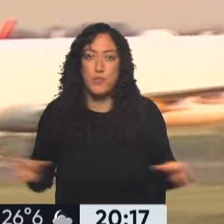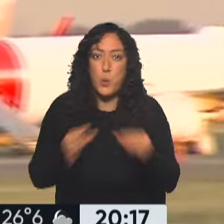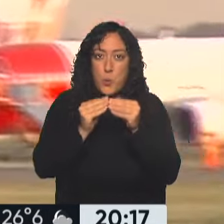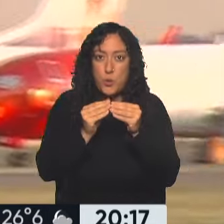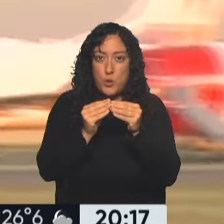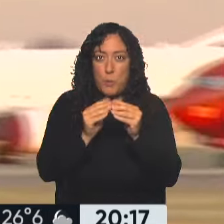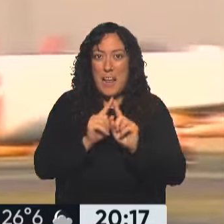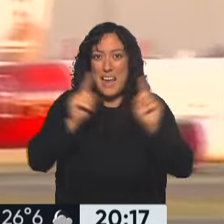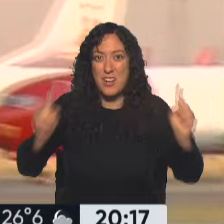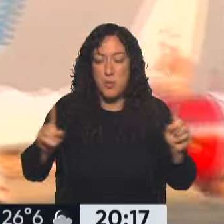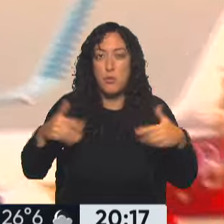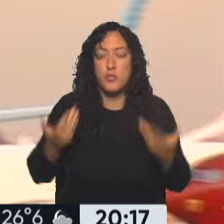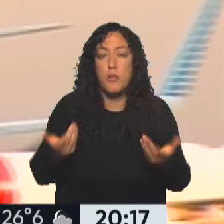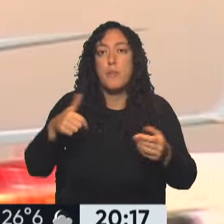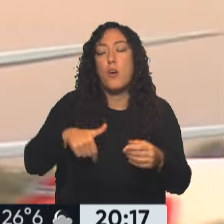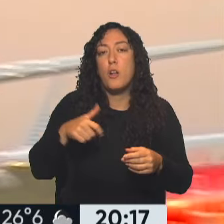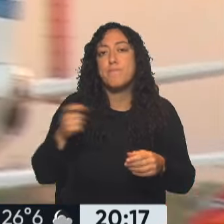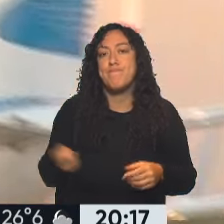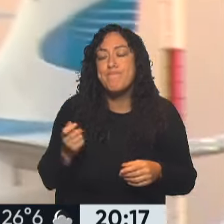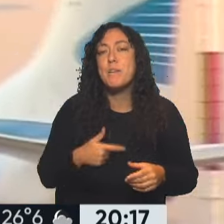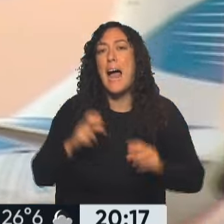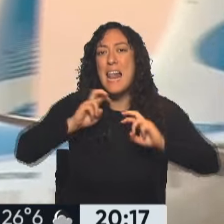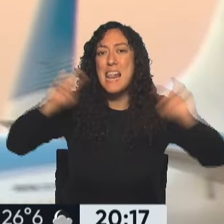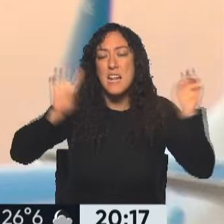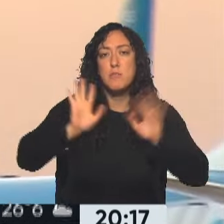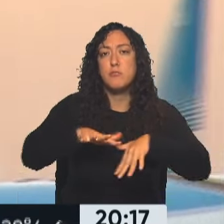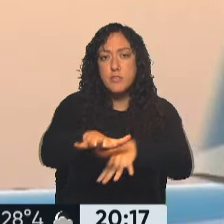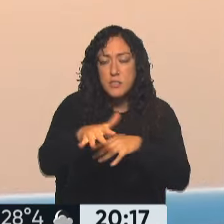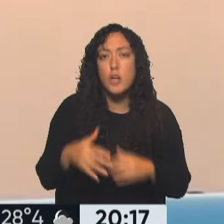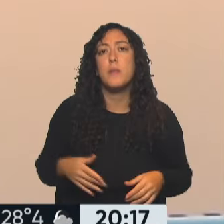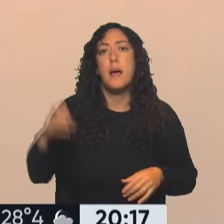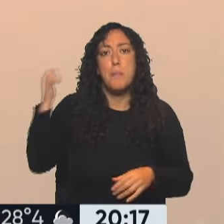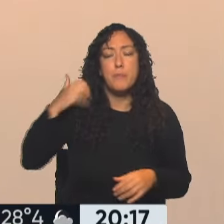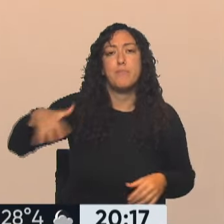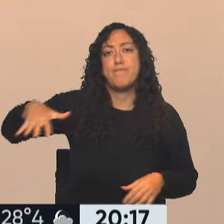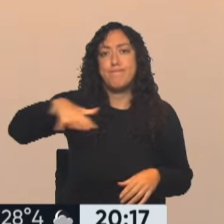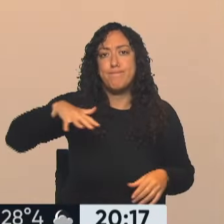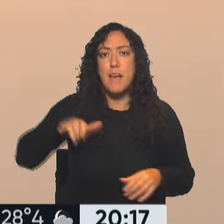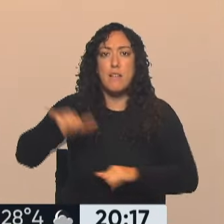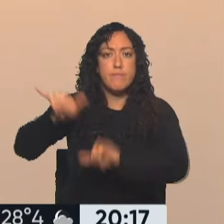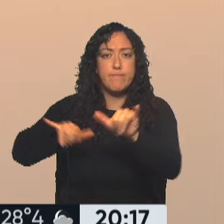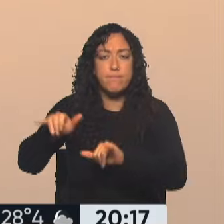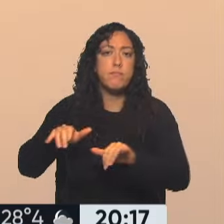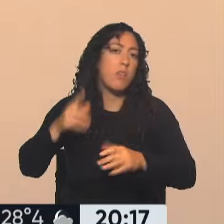de alerta y movilización, y luego de una asamblea que se realizó en Aeroparque, confirmaron esta medida de fuerza. Los